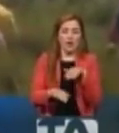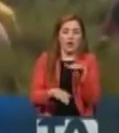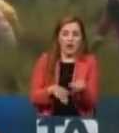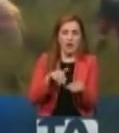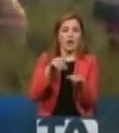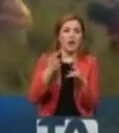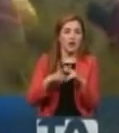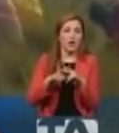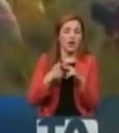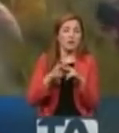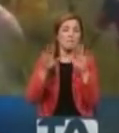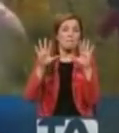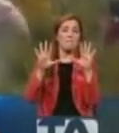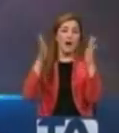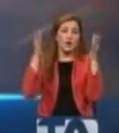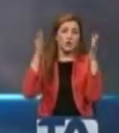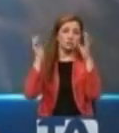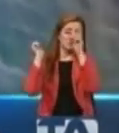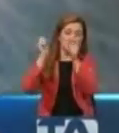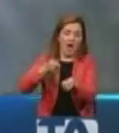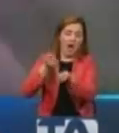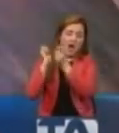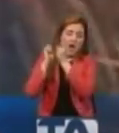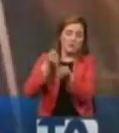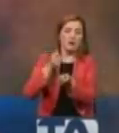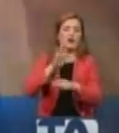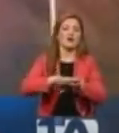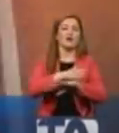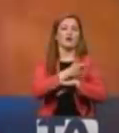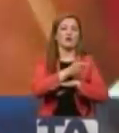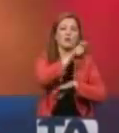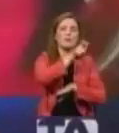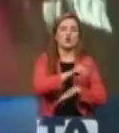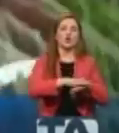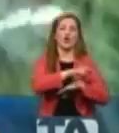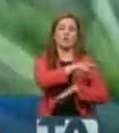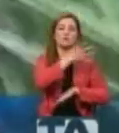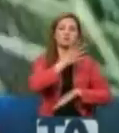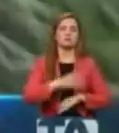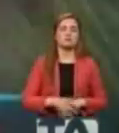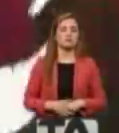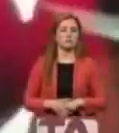con herramientas manuales. Se presume que el incendio fue provocado.